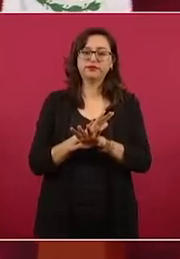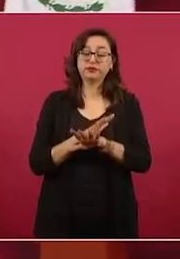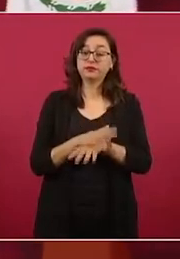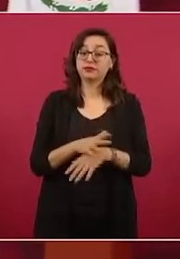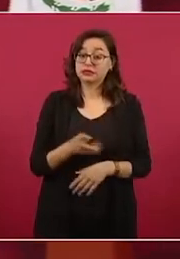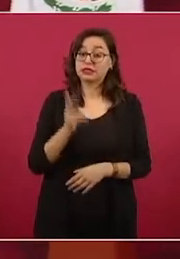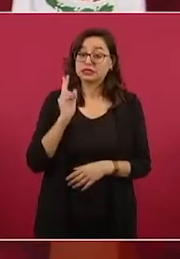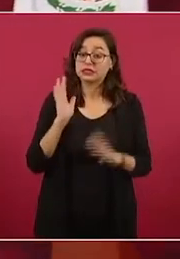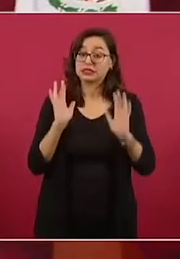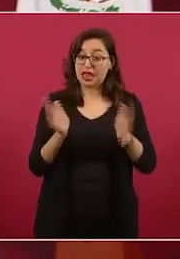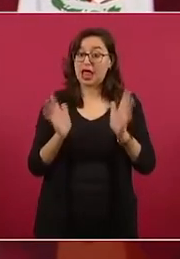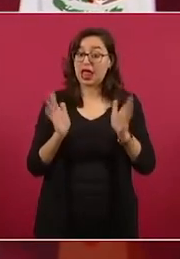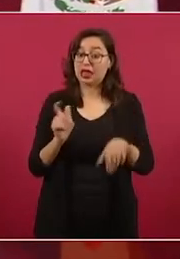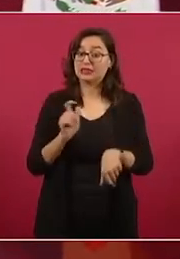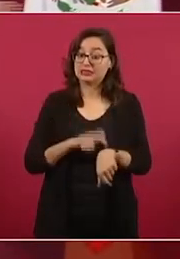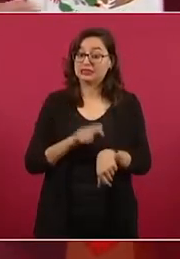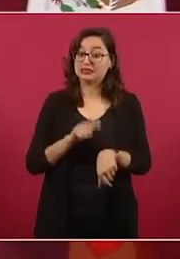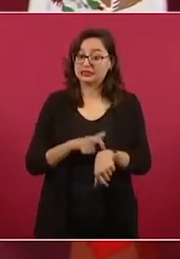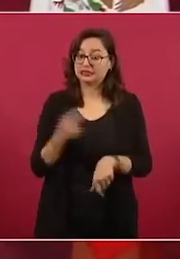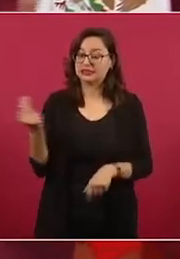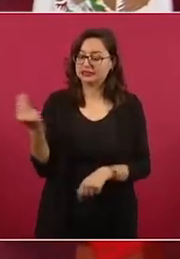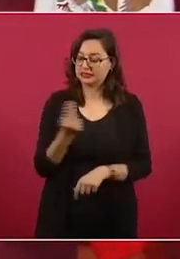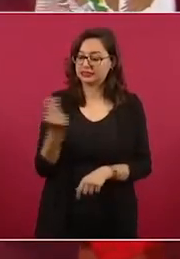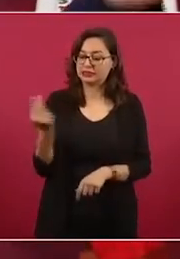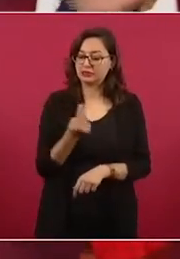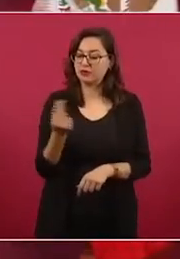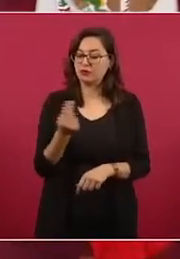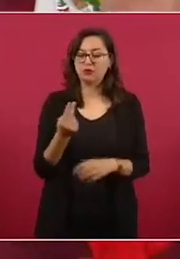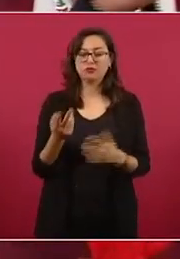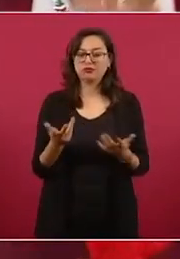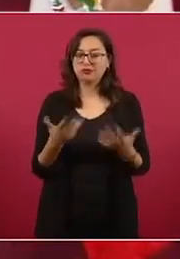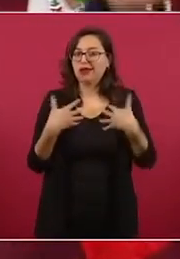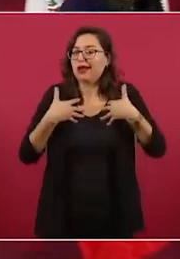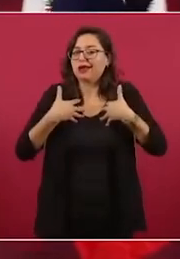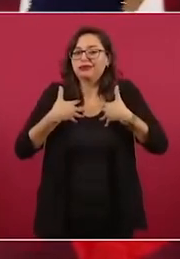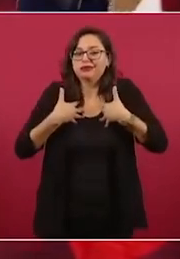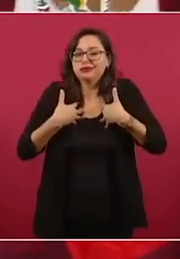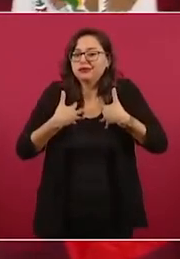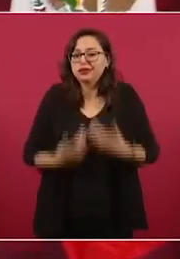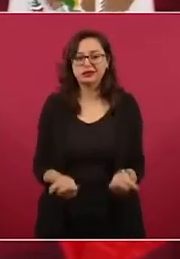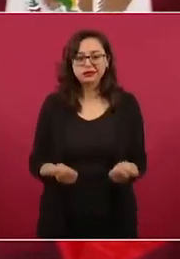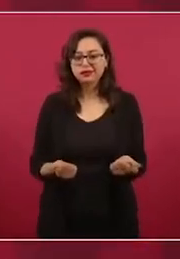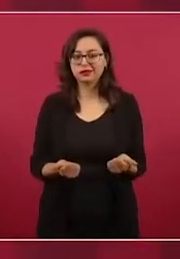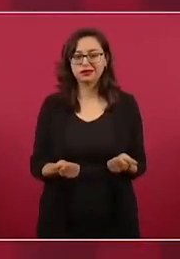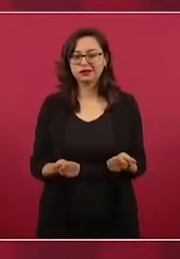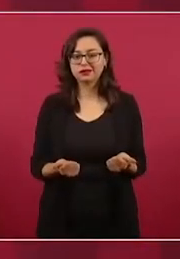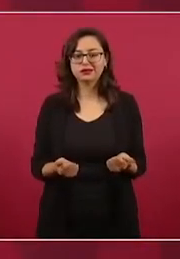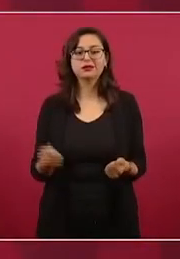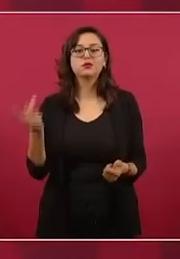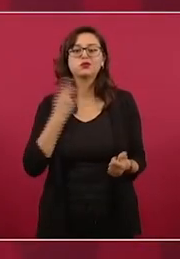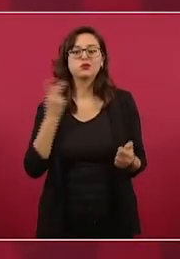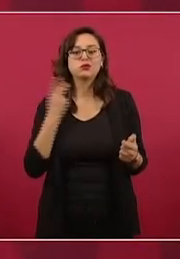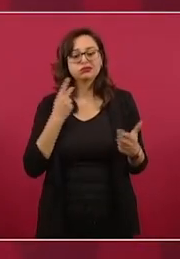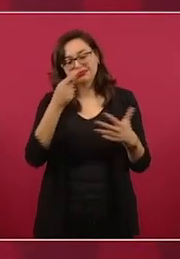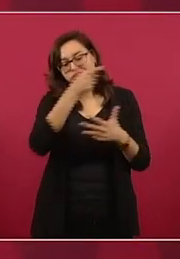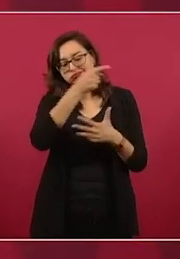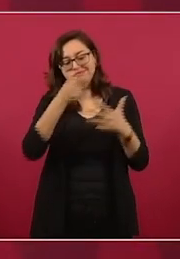sacudida. No funcionan las políticas que se han venido